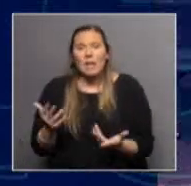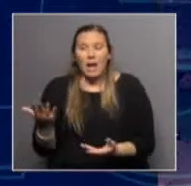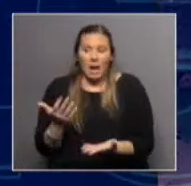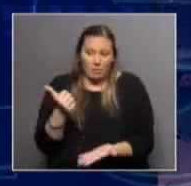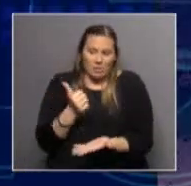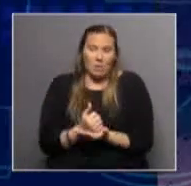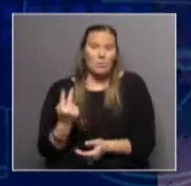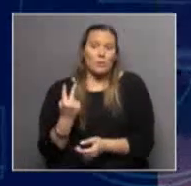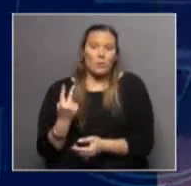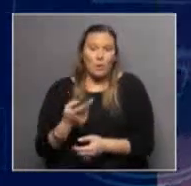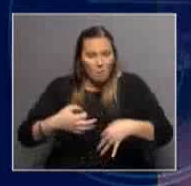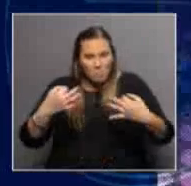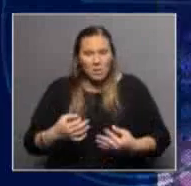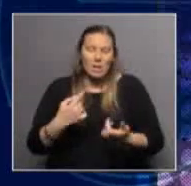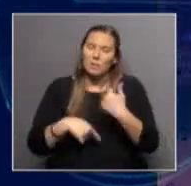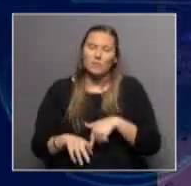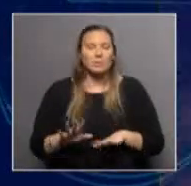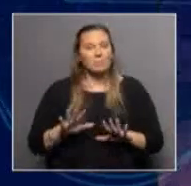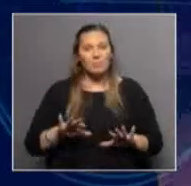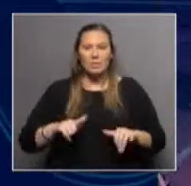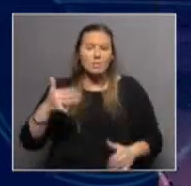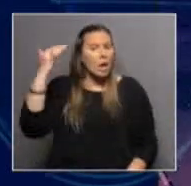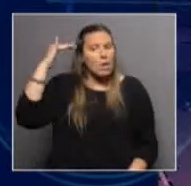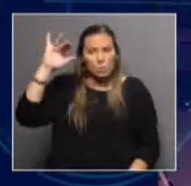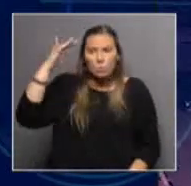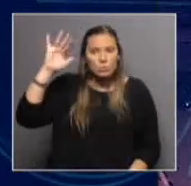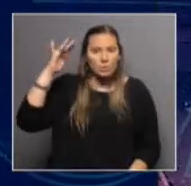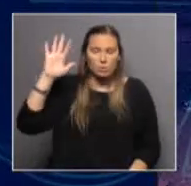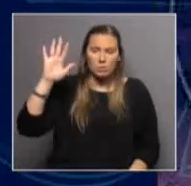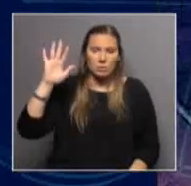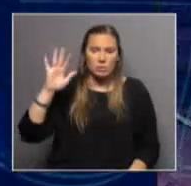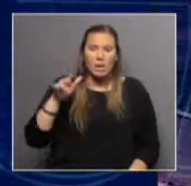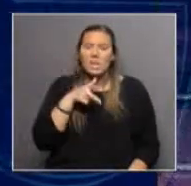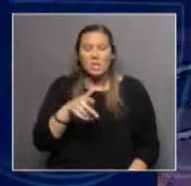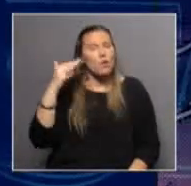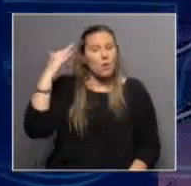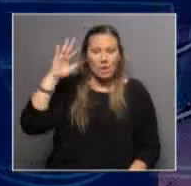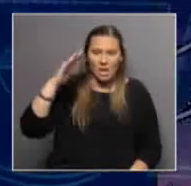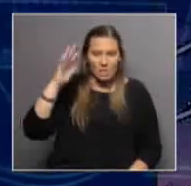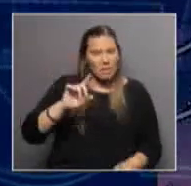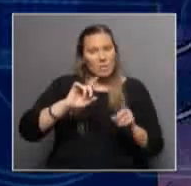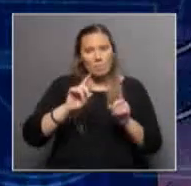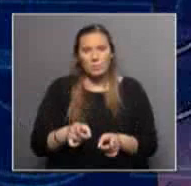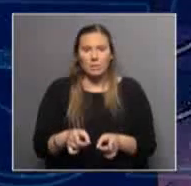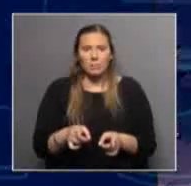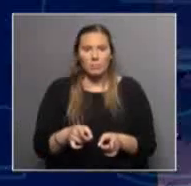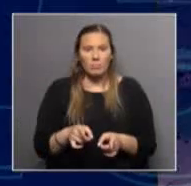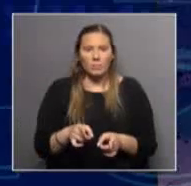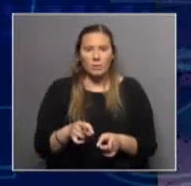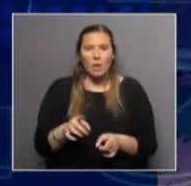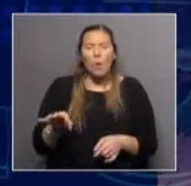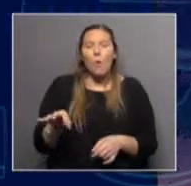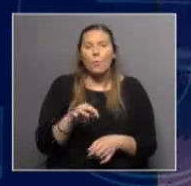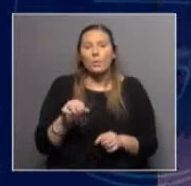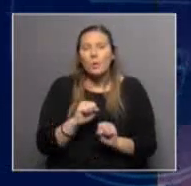los dos, gracias a Dios, bien, y bueno, ya somos grandes, tenemos los hijos grandes, y entonces lo único